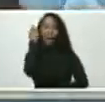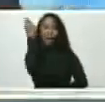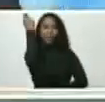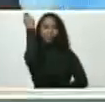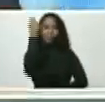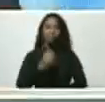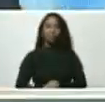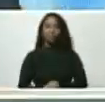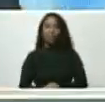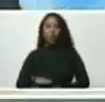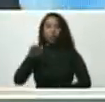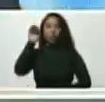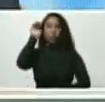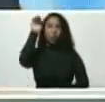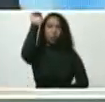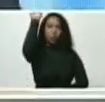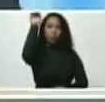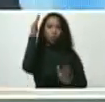en el futuro.